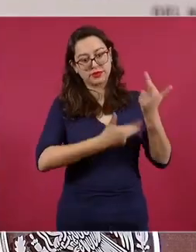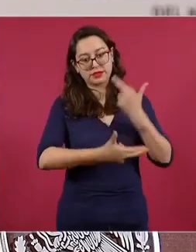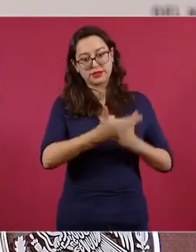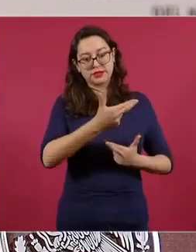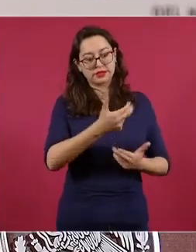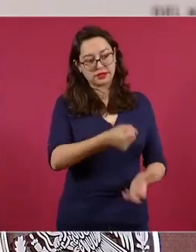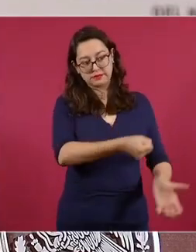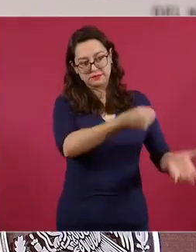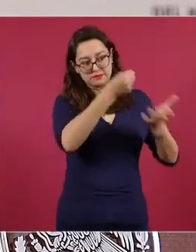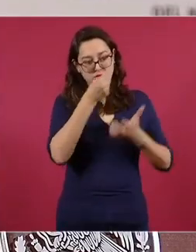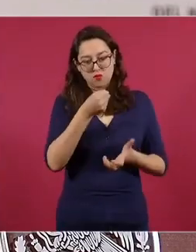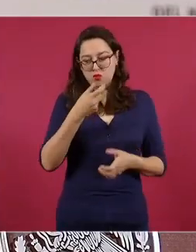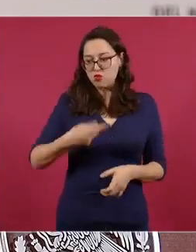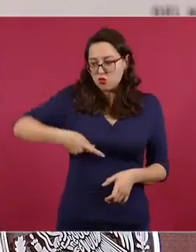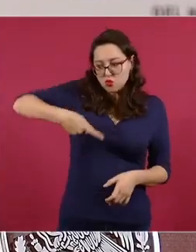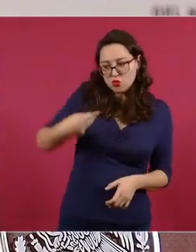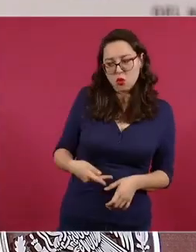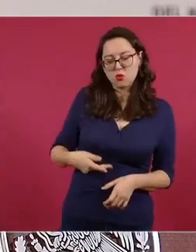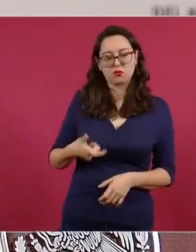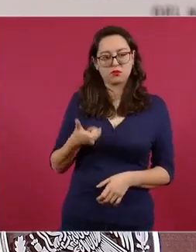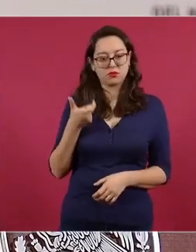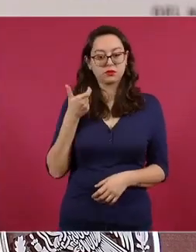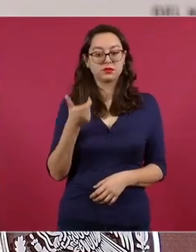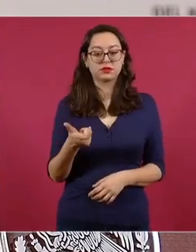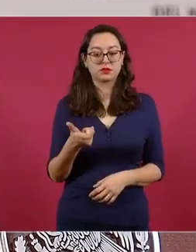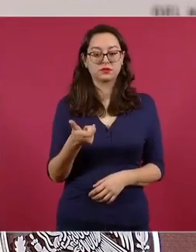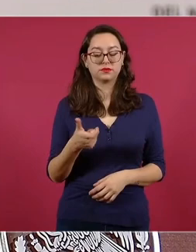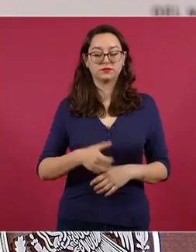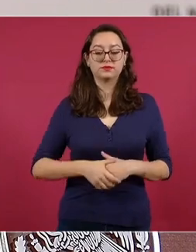porque es el origen del dinero.